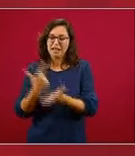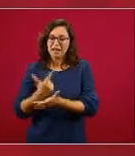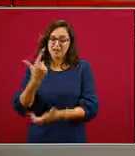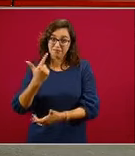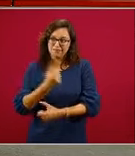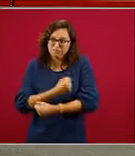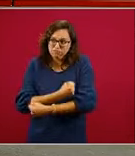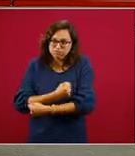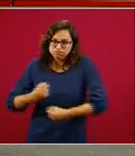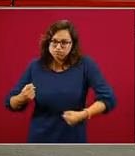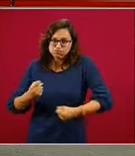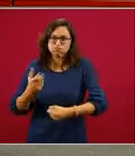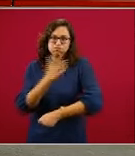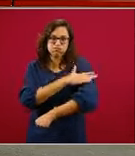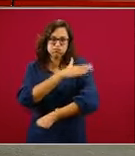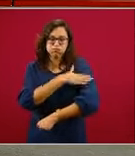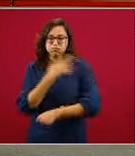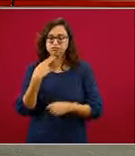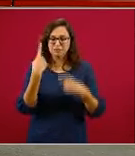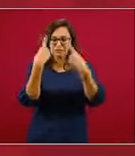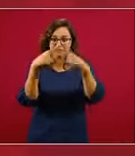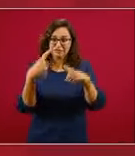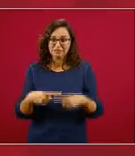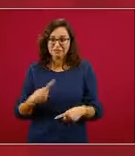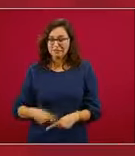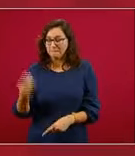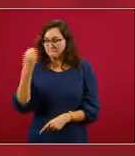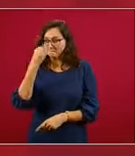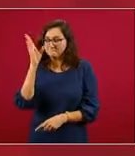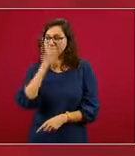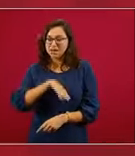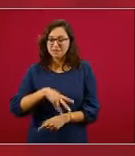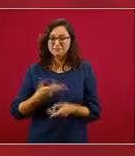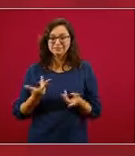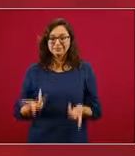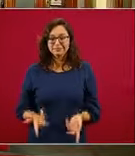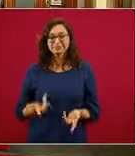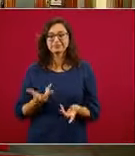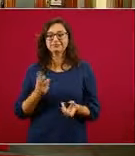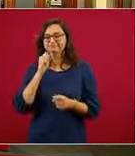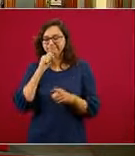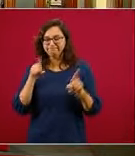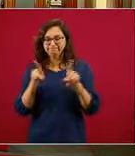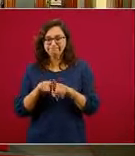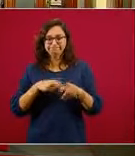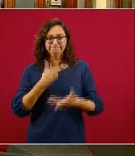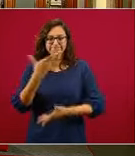la obesidad por mala nutrición, todo el acceso a los servicios de salud,